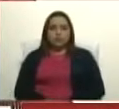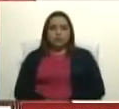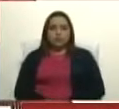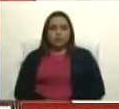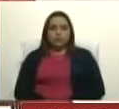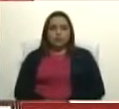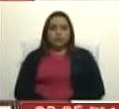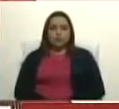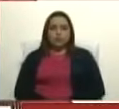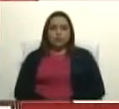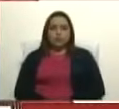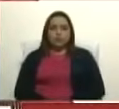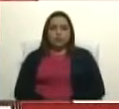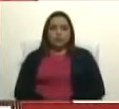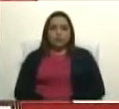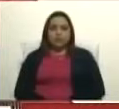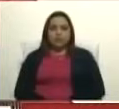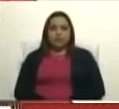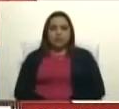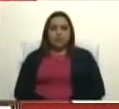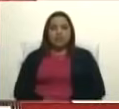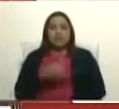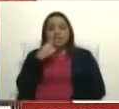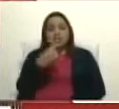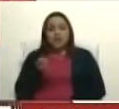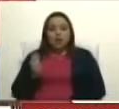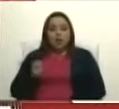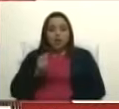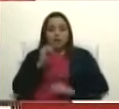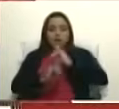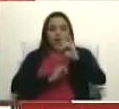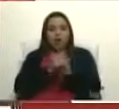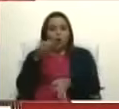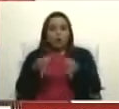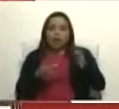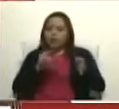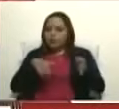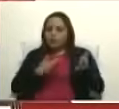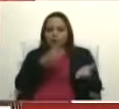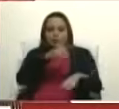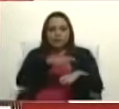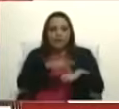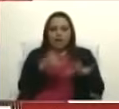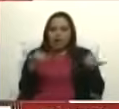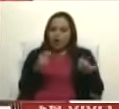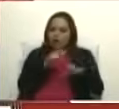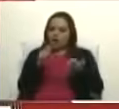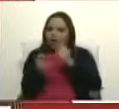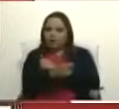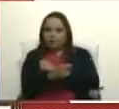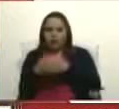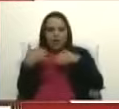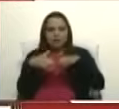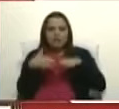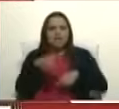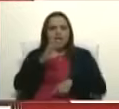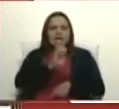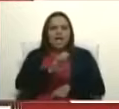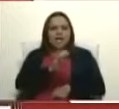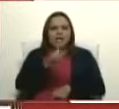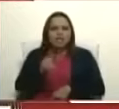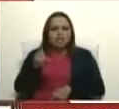Que ella decía que no había... que la Corte Internacional de Justicia no era competente y ahorita de repente la ExxonMobil la hizo cambiar de opinión.